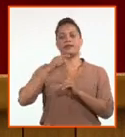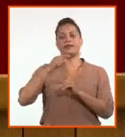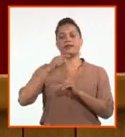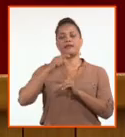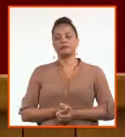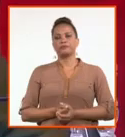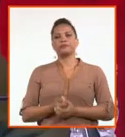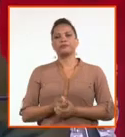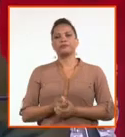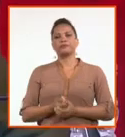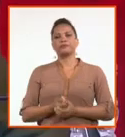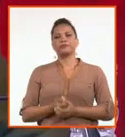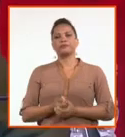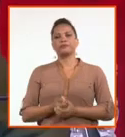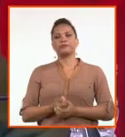estudiantes.